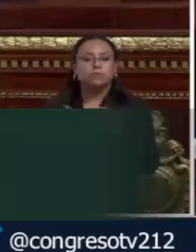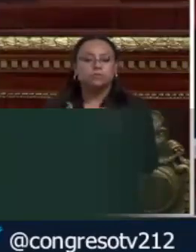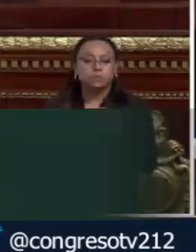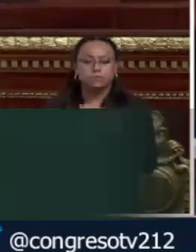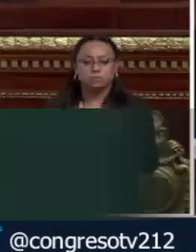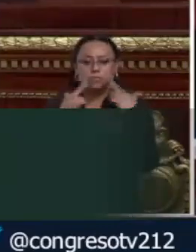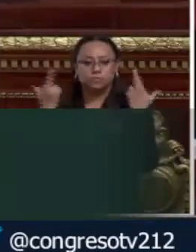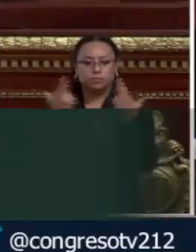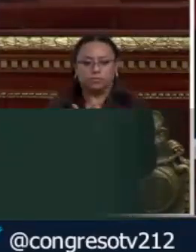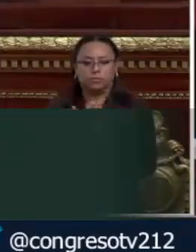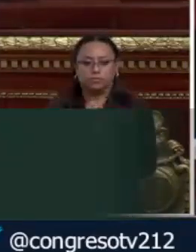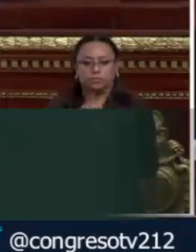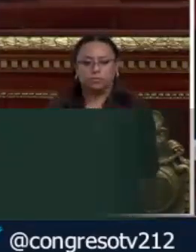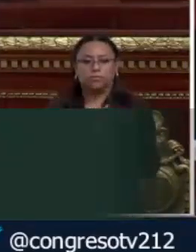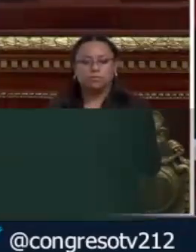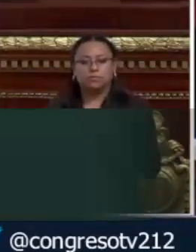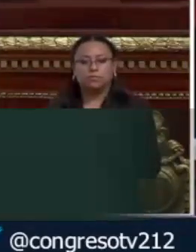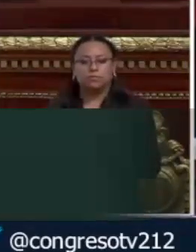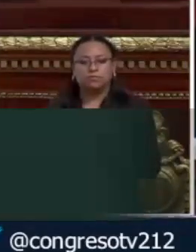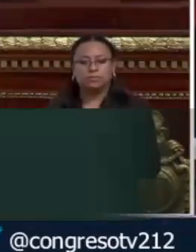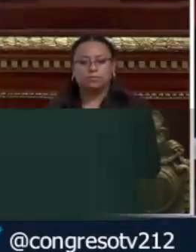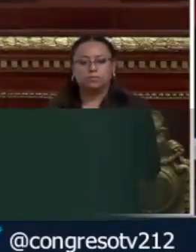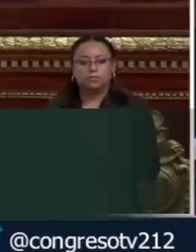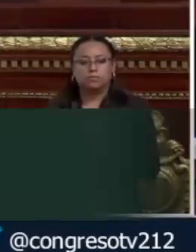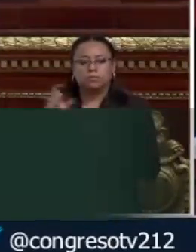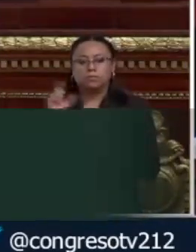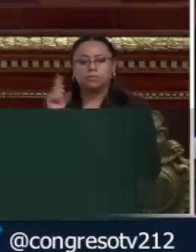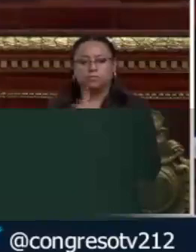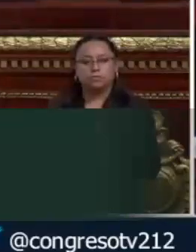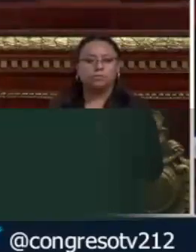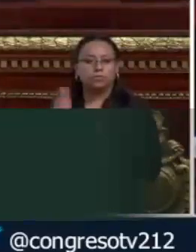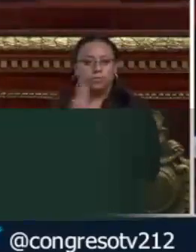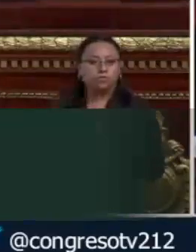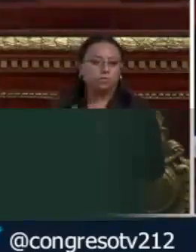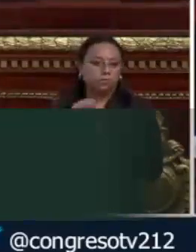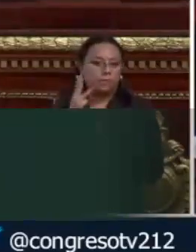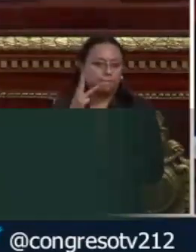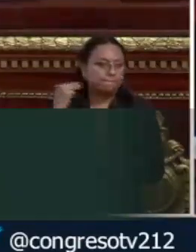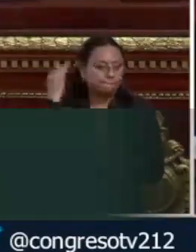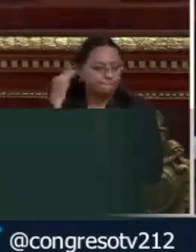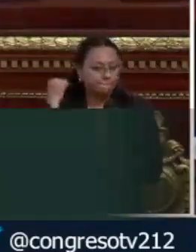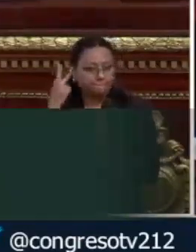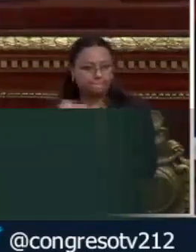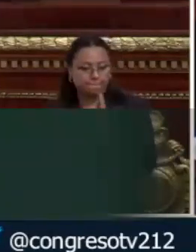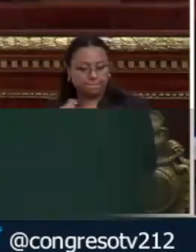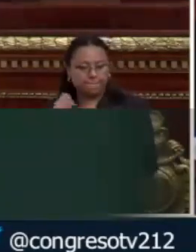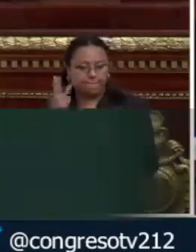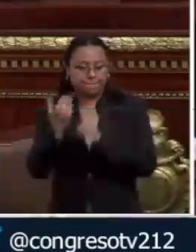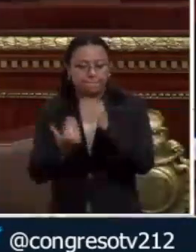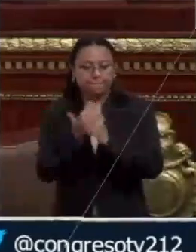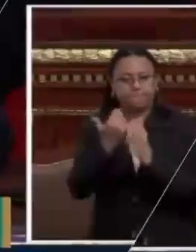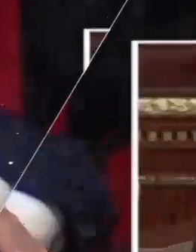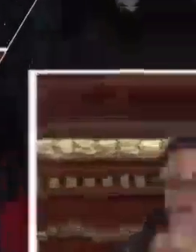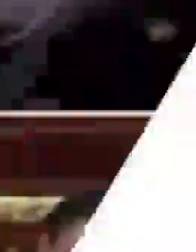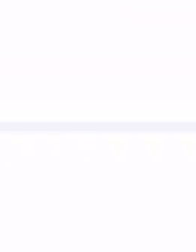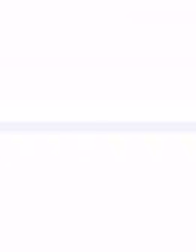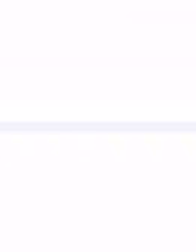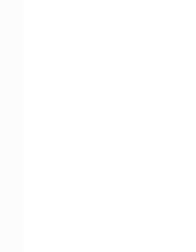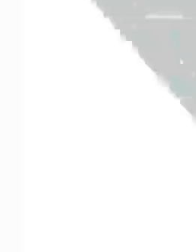ordinaria presencial que tendrá lugar el día miércoles 3 de mayo de 2023 a las 9 horas.